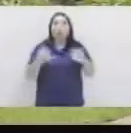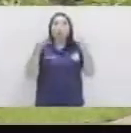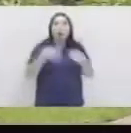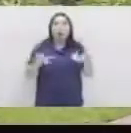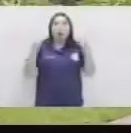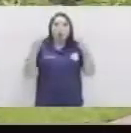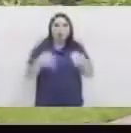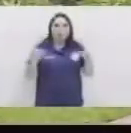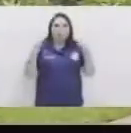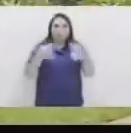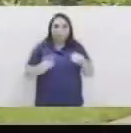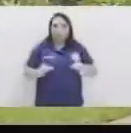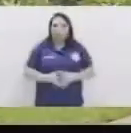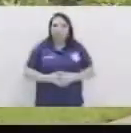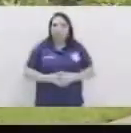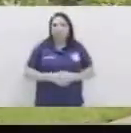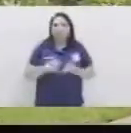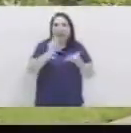ocupar,